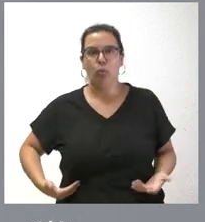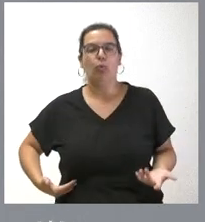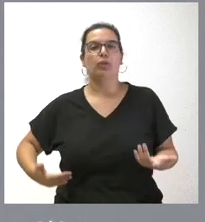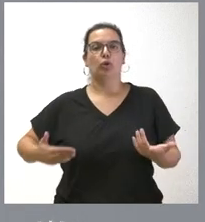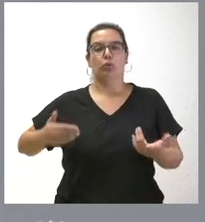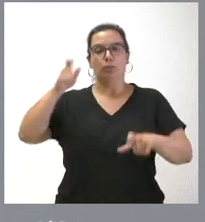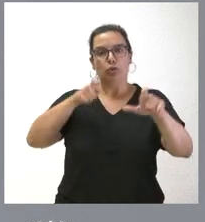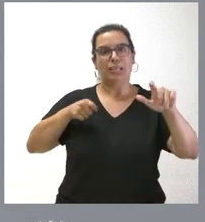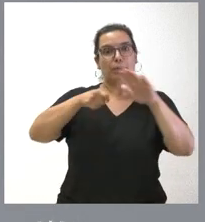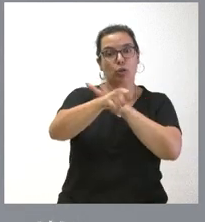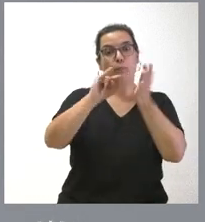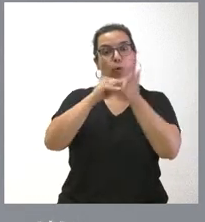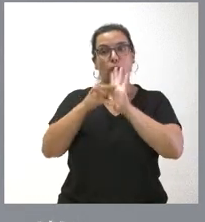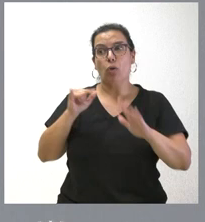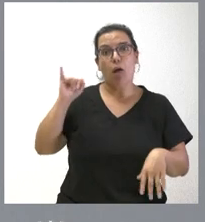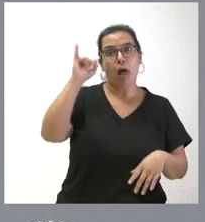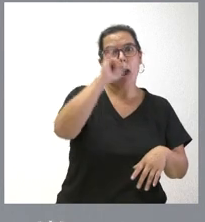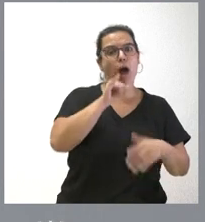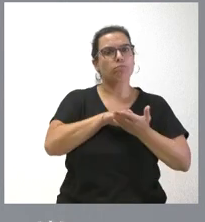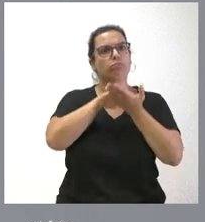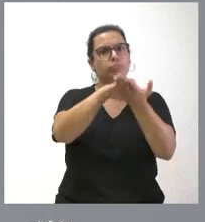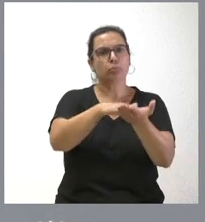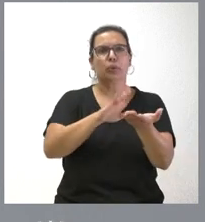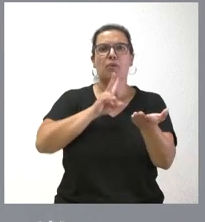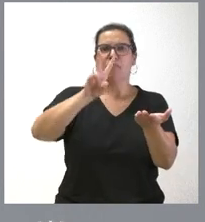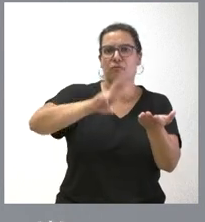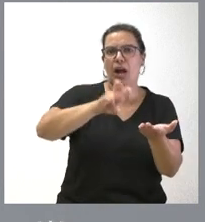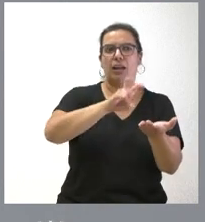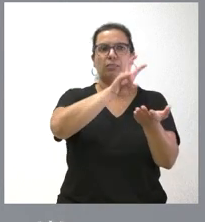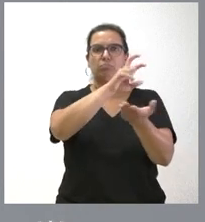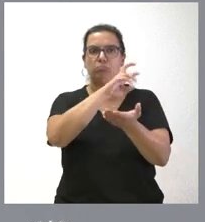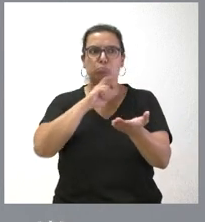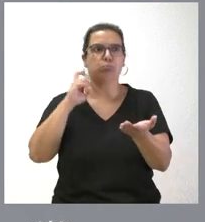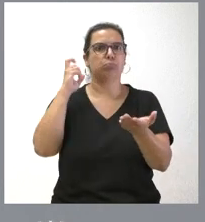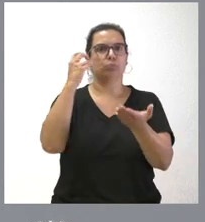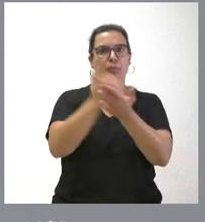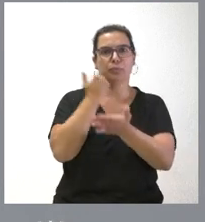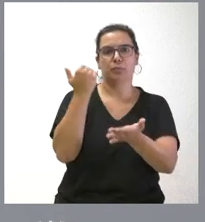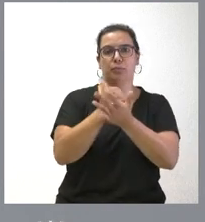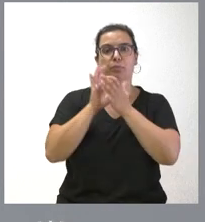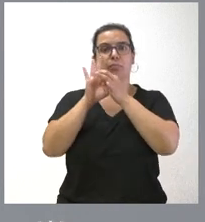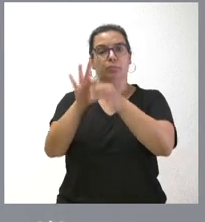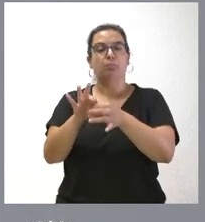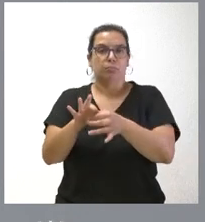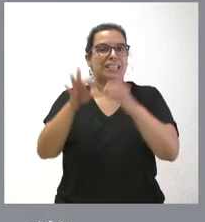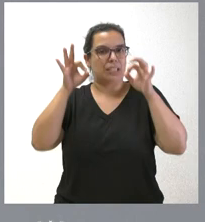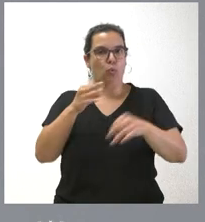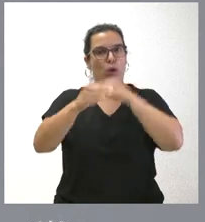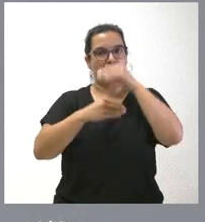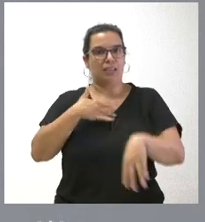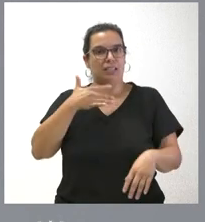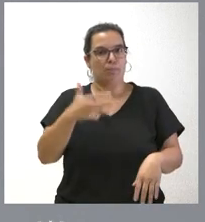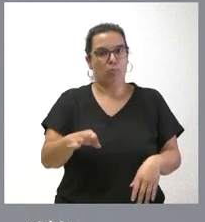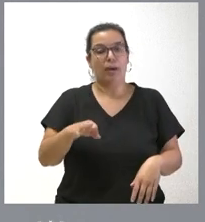los inversores tienen proyectos viables y rentables en torno a estas iniciativas agroindustriales pues seguro que les van a poder desarrollar y